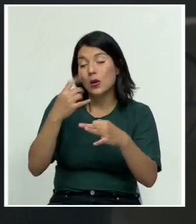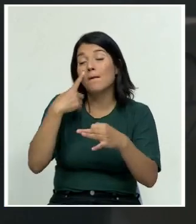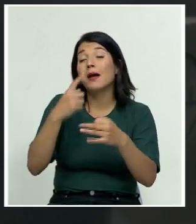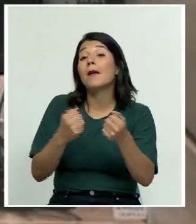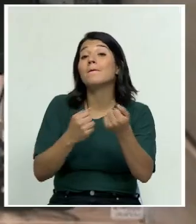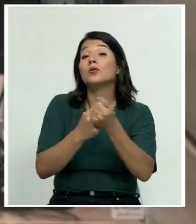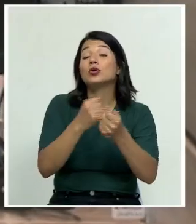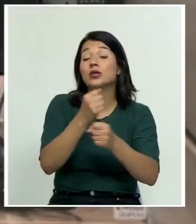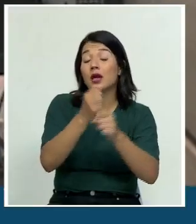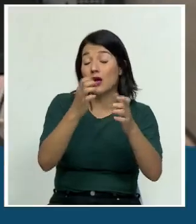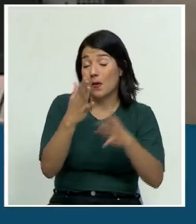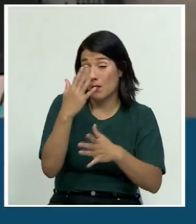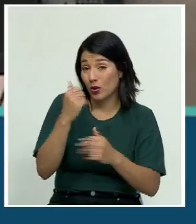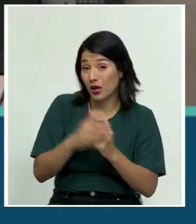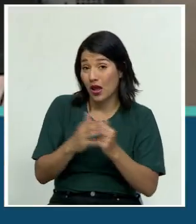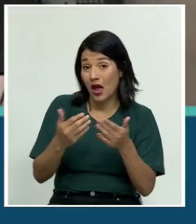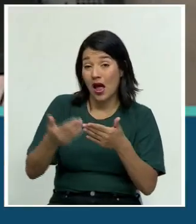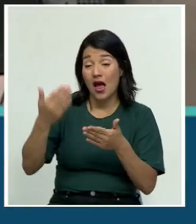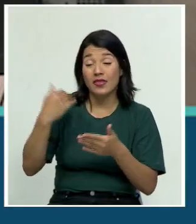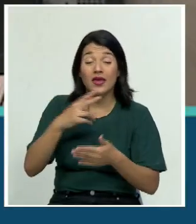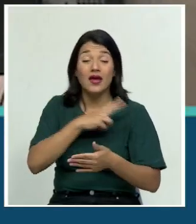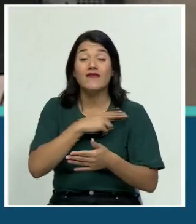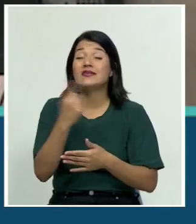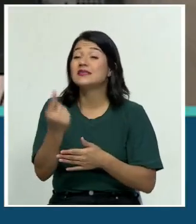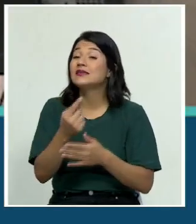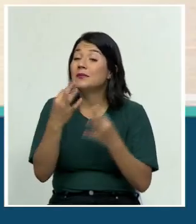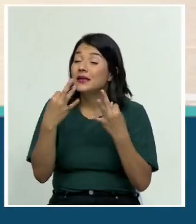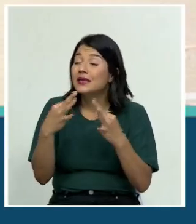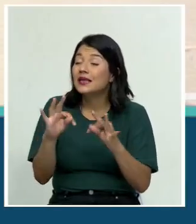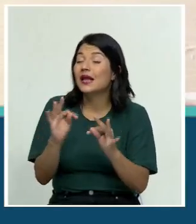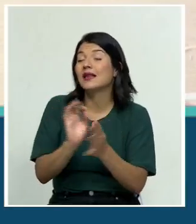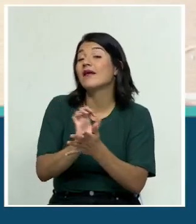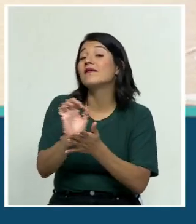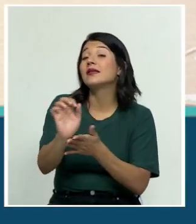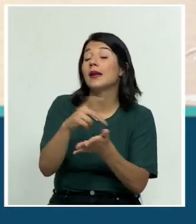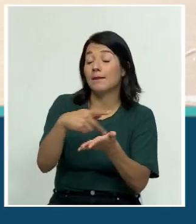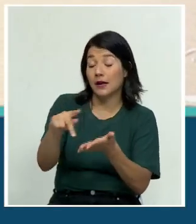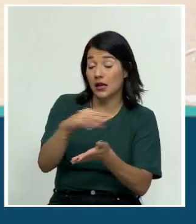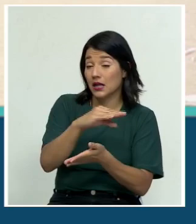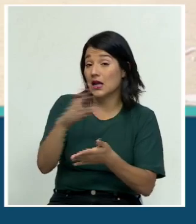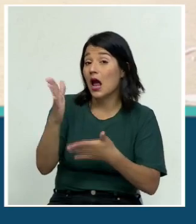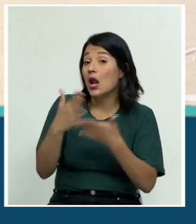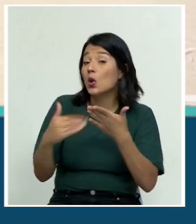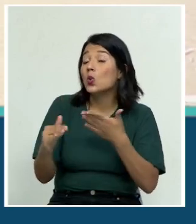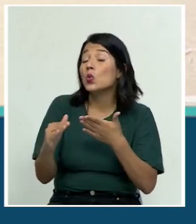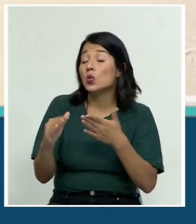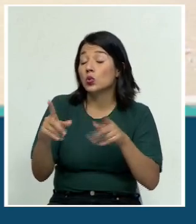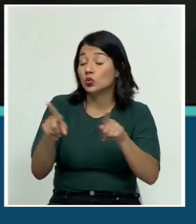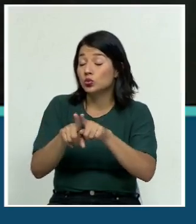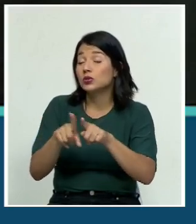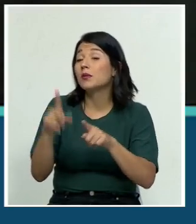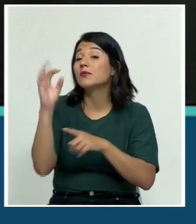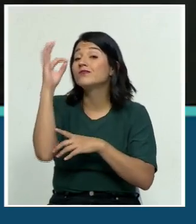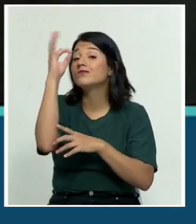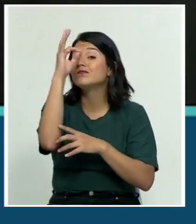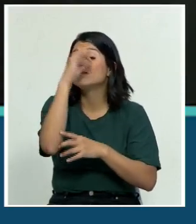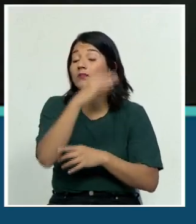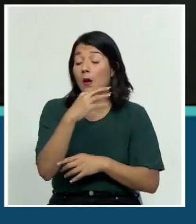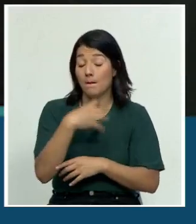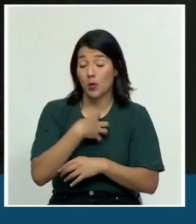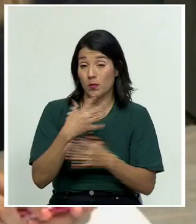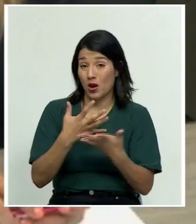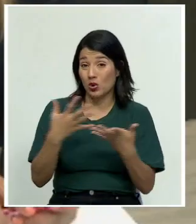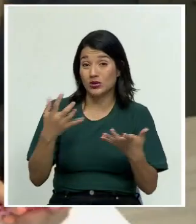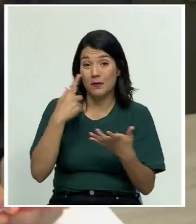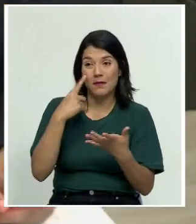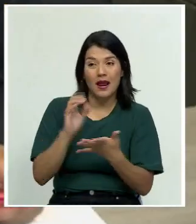muy sencilla, y es que los expatronos buscan la manera de evitar el pago. Incluso hay algunos que hasta distraen sus bienes para evitar que sean